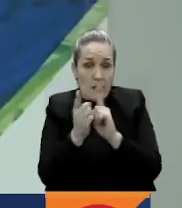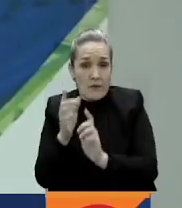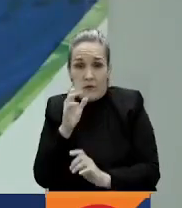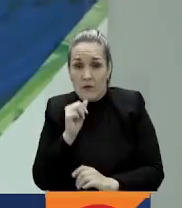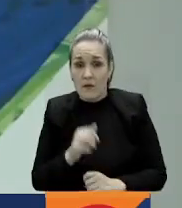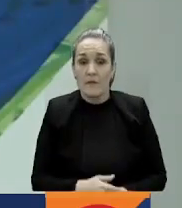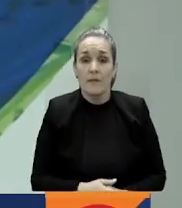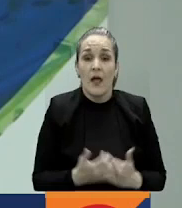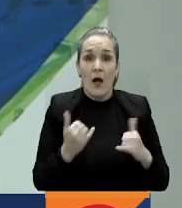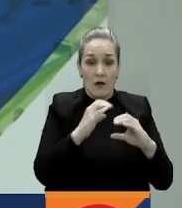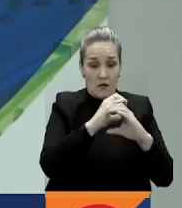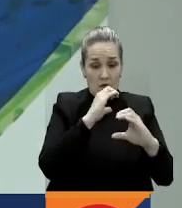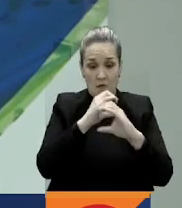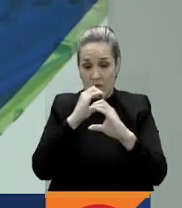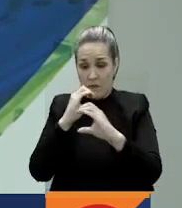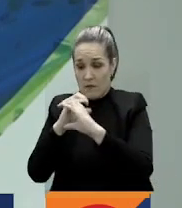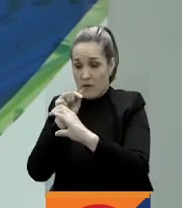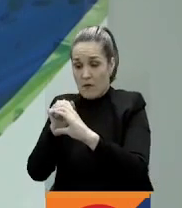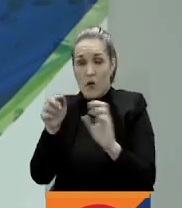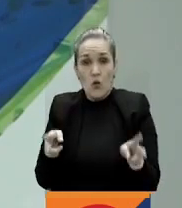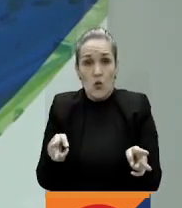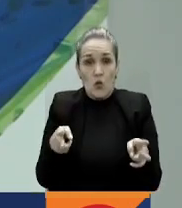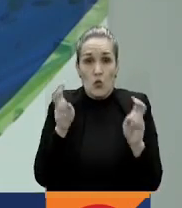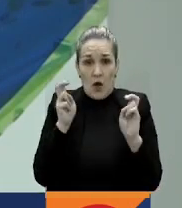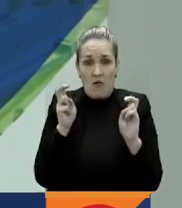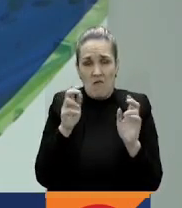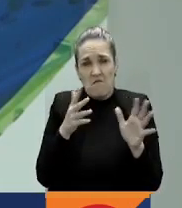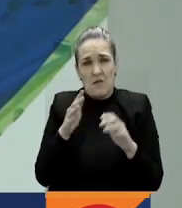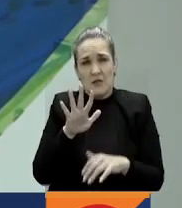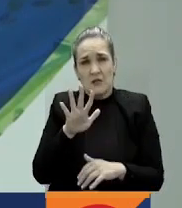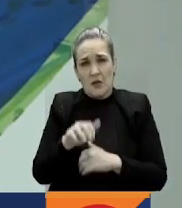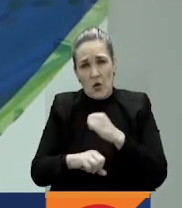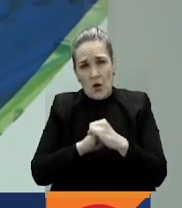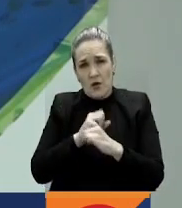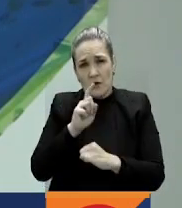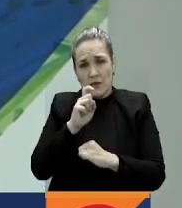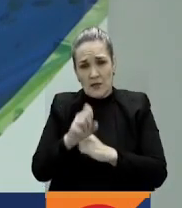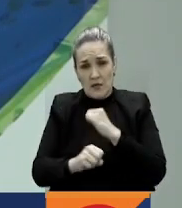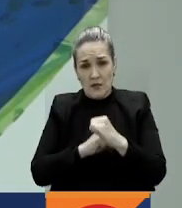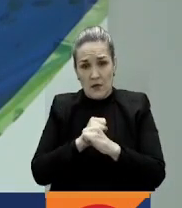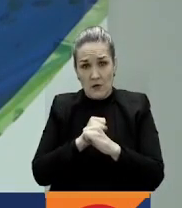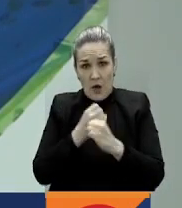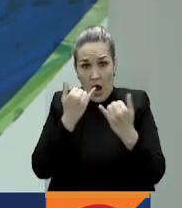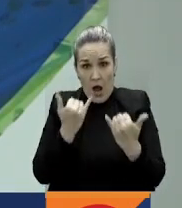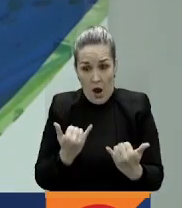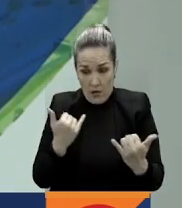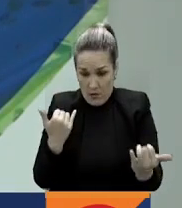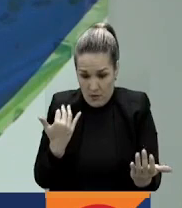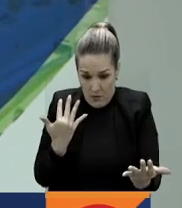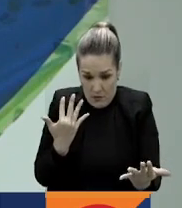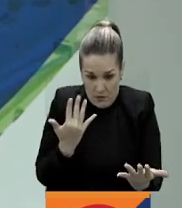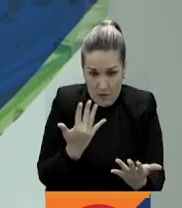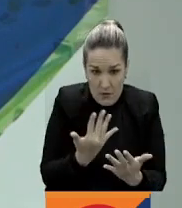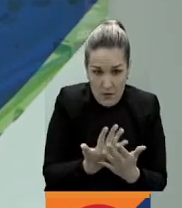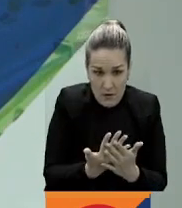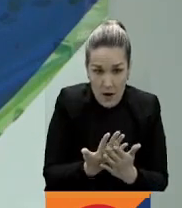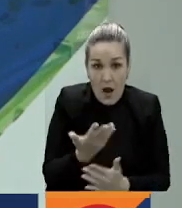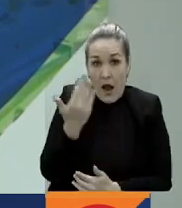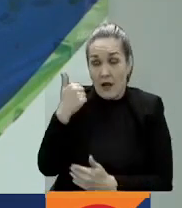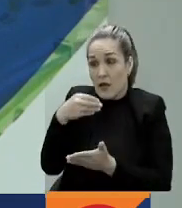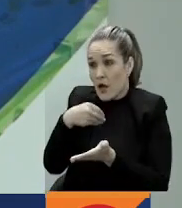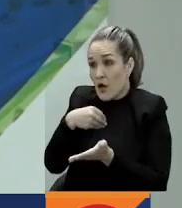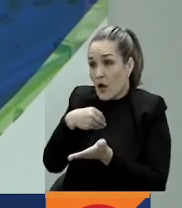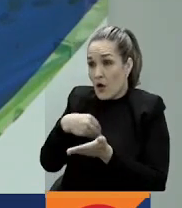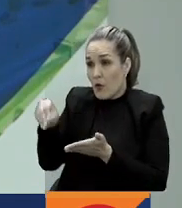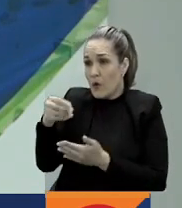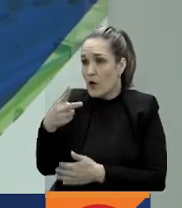nuestro parque automotor era relativamente nuevo, 5 o 6 años. Hoy la realidad es otra. Pues un vehículo que estaba costando alrededor de